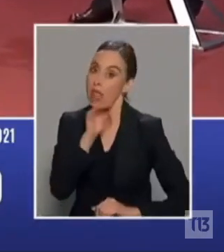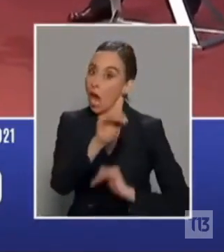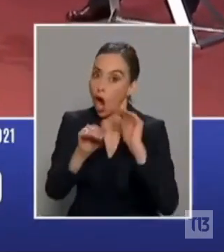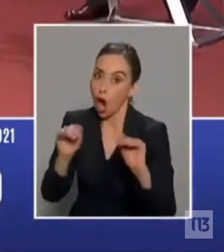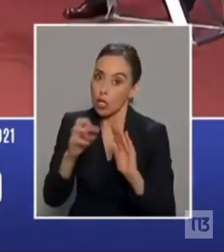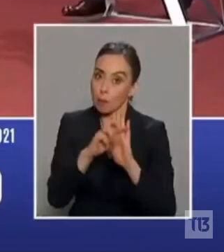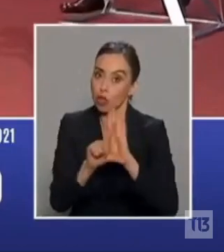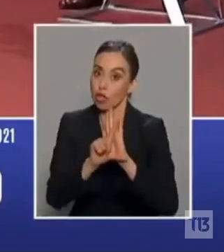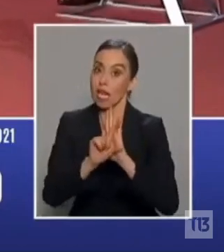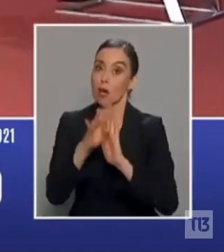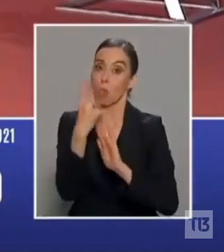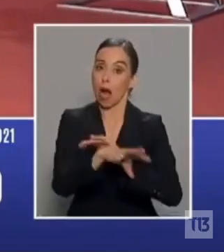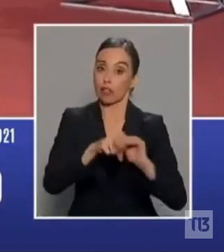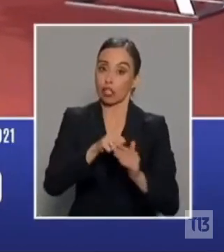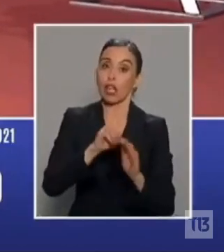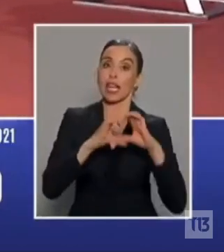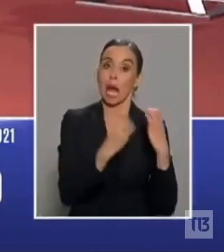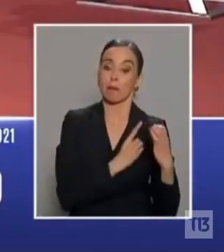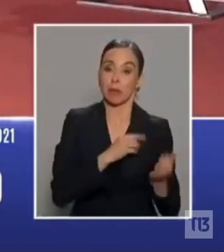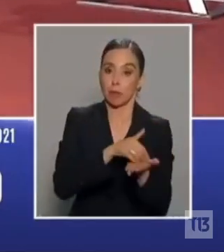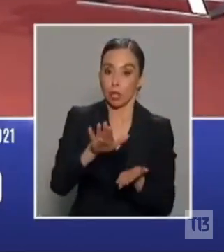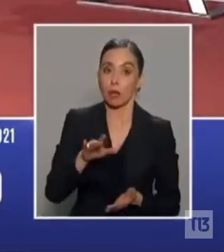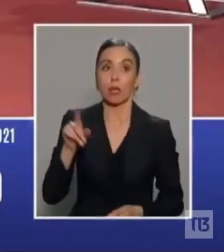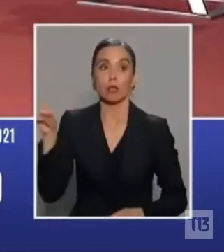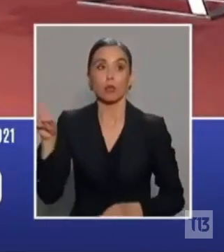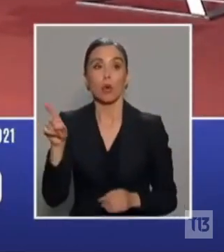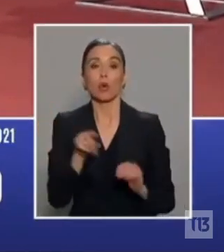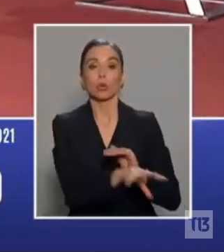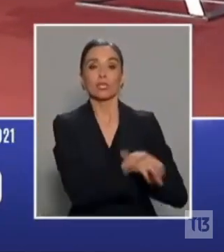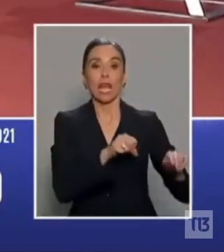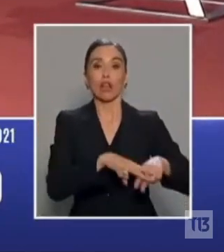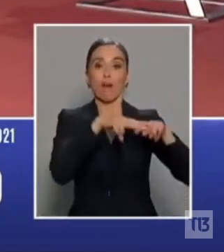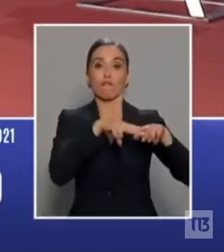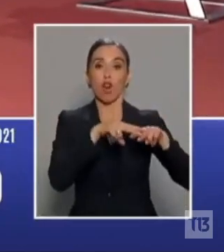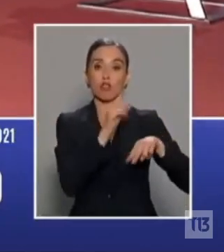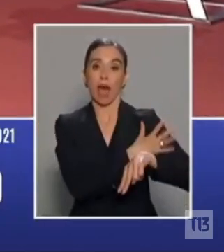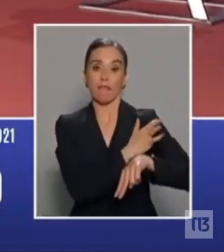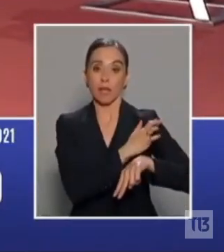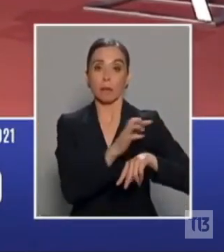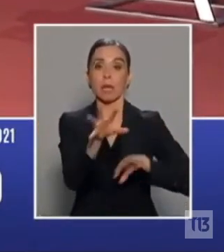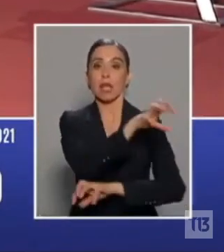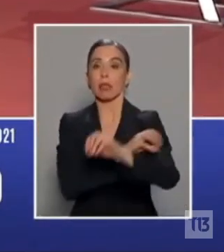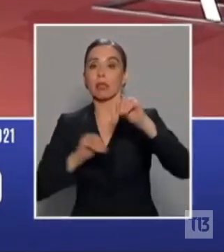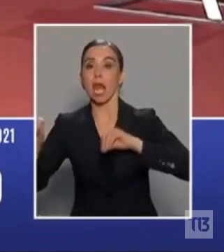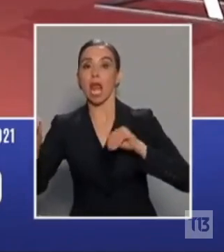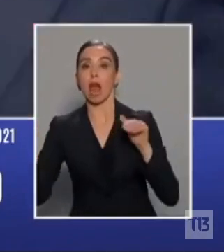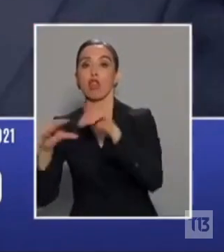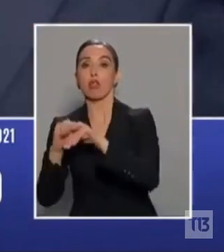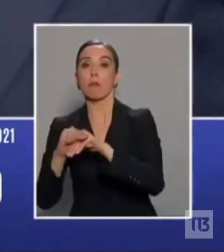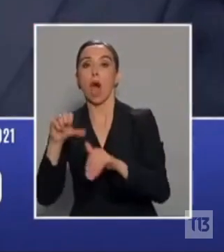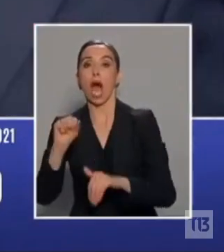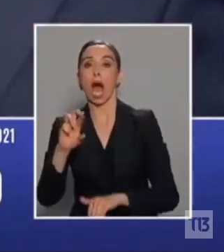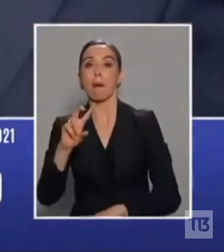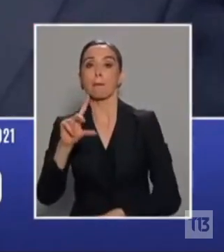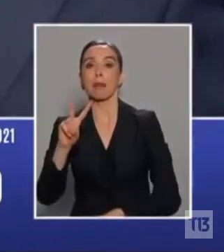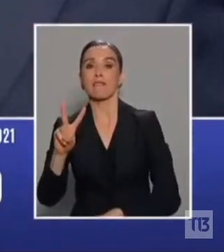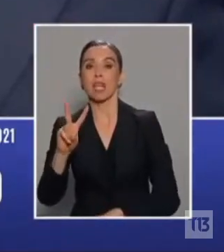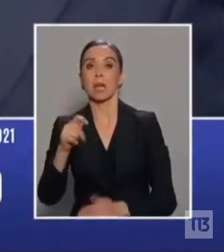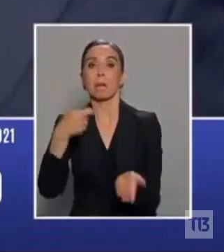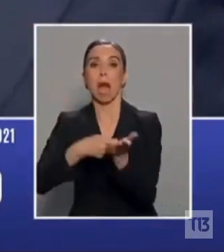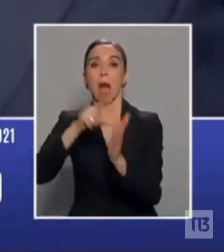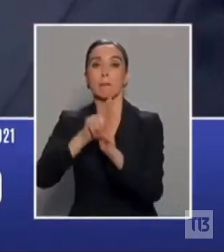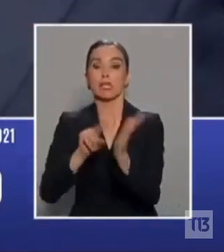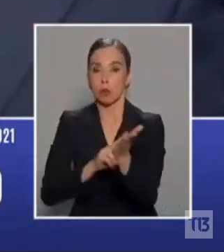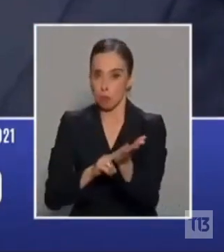retiro en la Cámara. Y tú lo pasabas al APB para disminuir así la carga tributaria. Te quiero